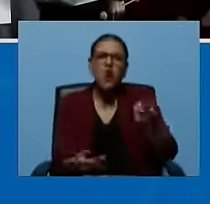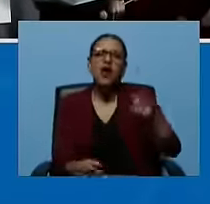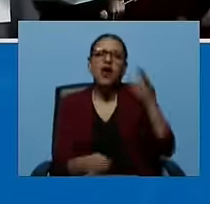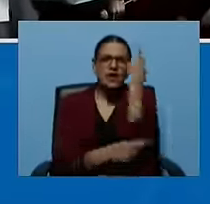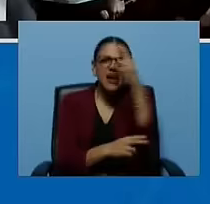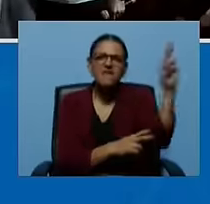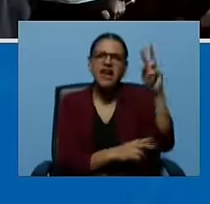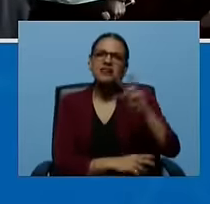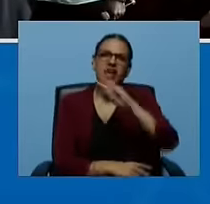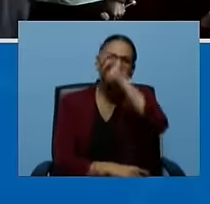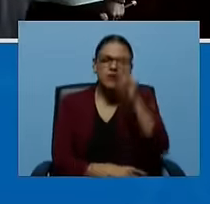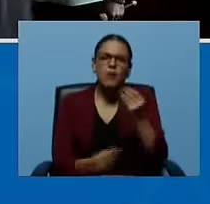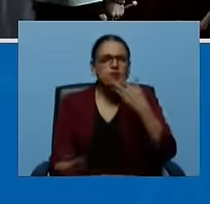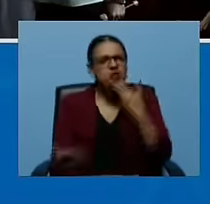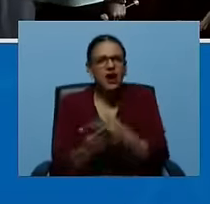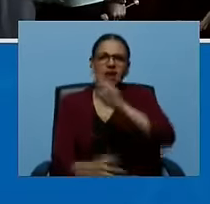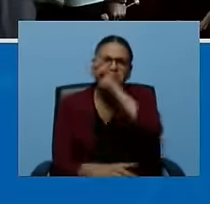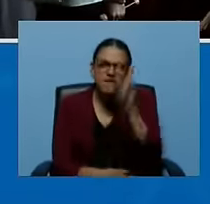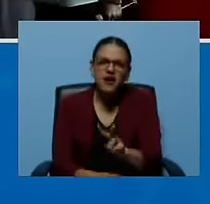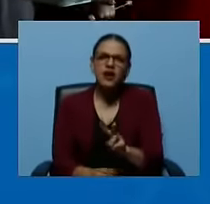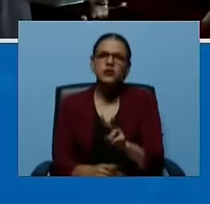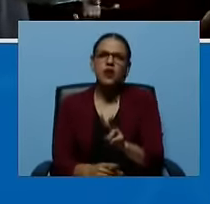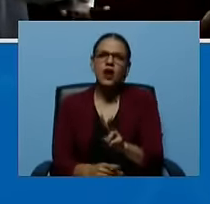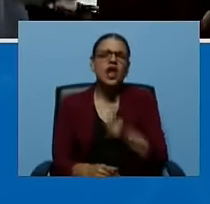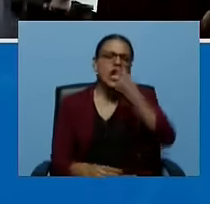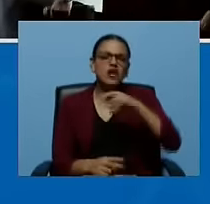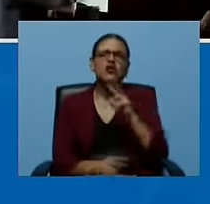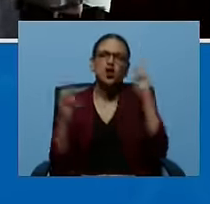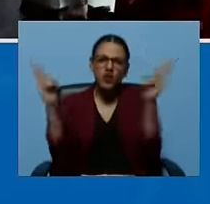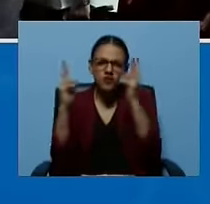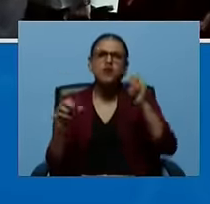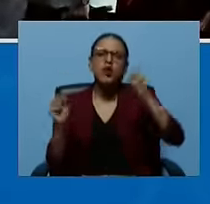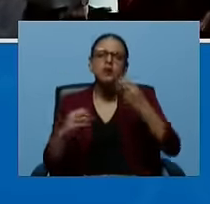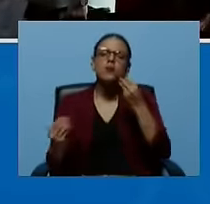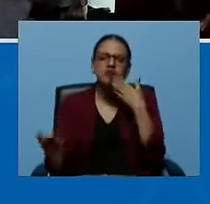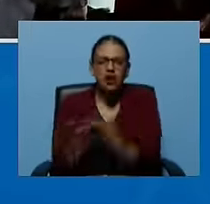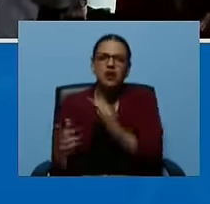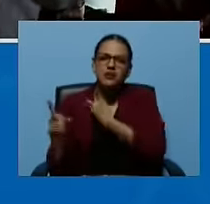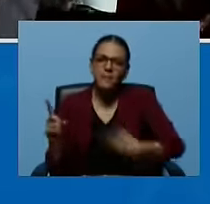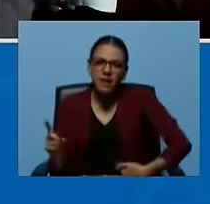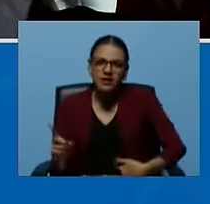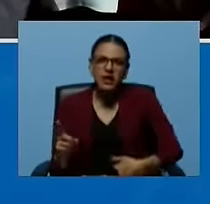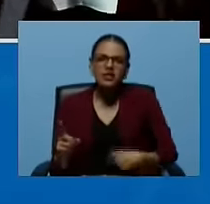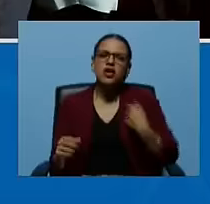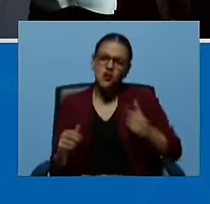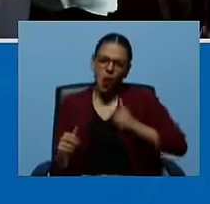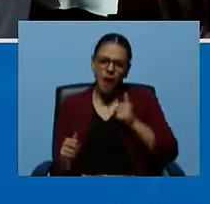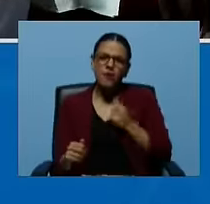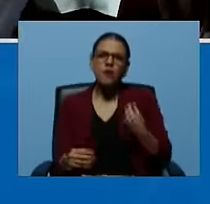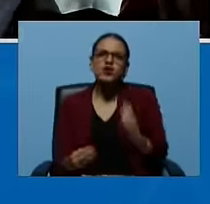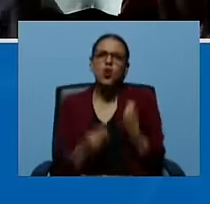Venezuela. Muchas gracias, Venezuela, y venceremos. Muchas gracias, señor presidente. Y aprovecho